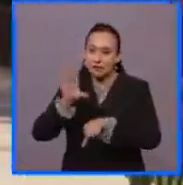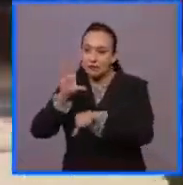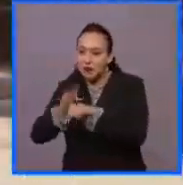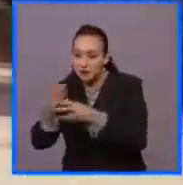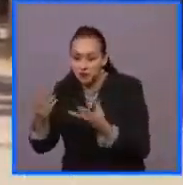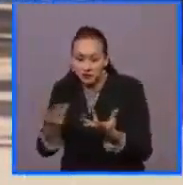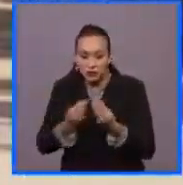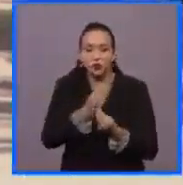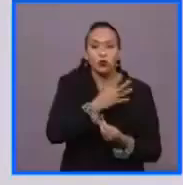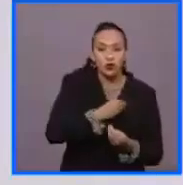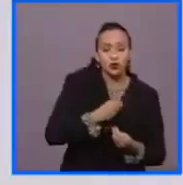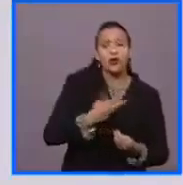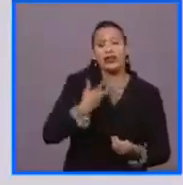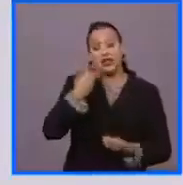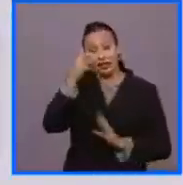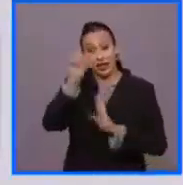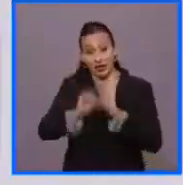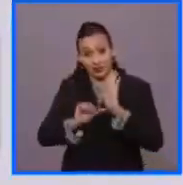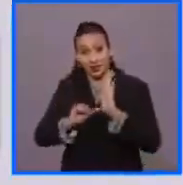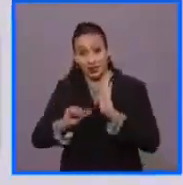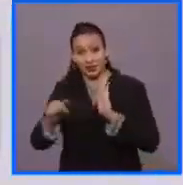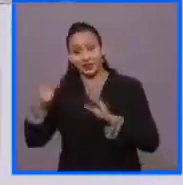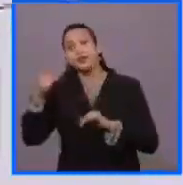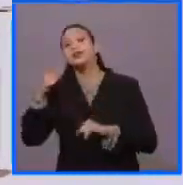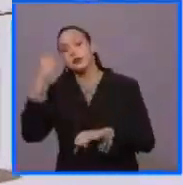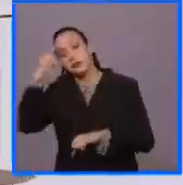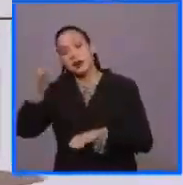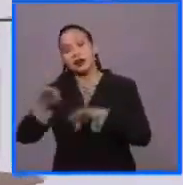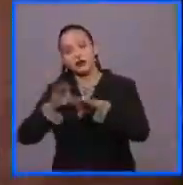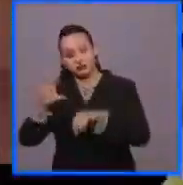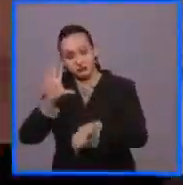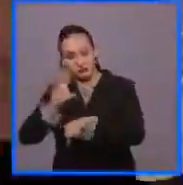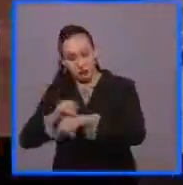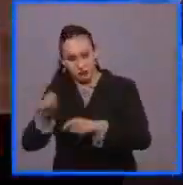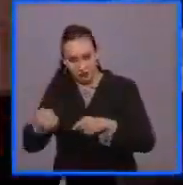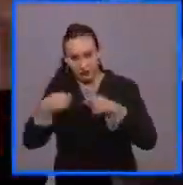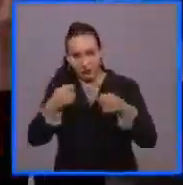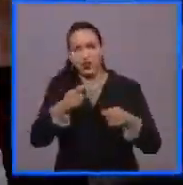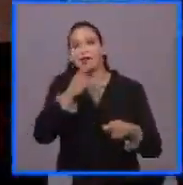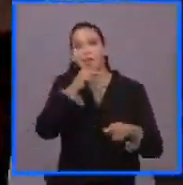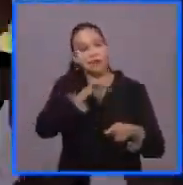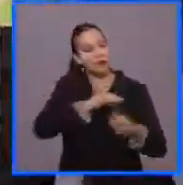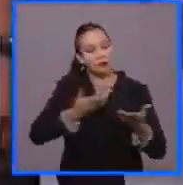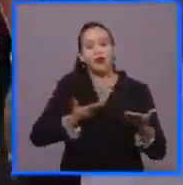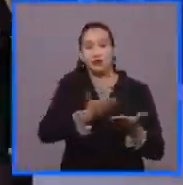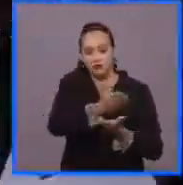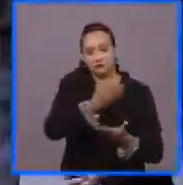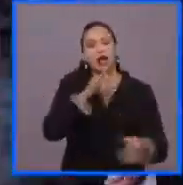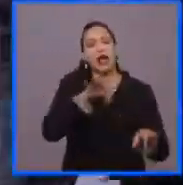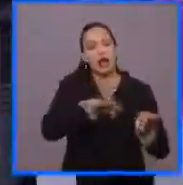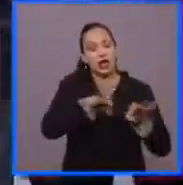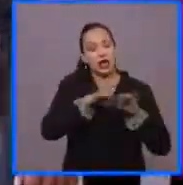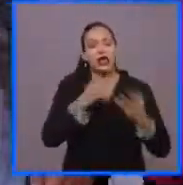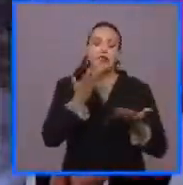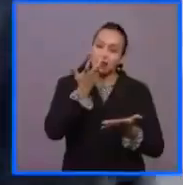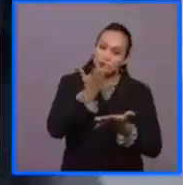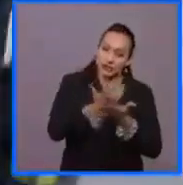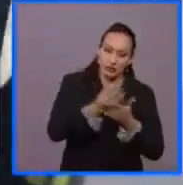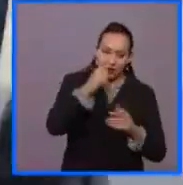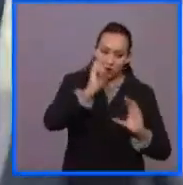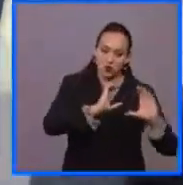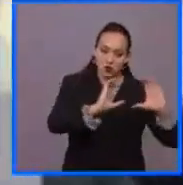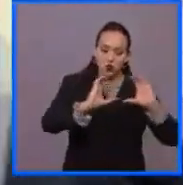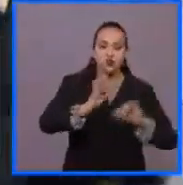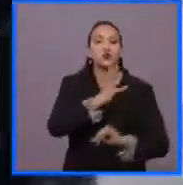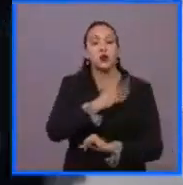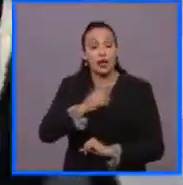y sustitución del personal, con lo que la institución se convirtió en un referente de buenas prácticas y se ubica como pionero